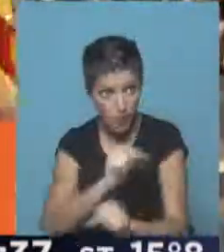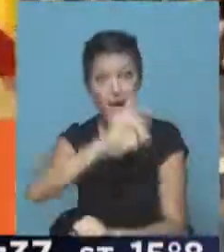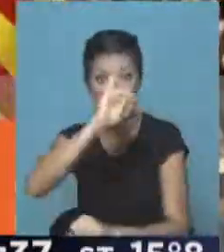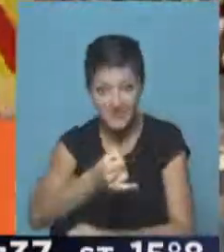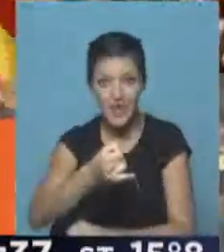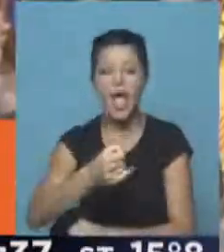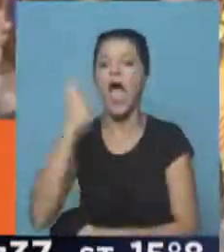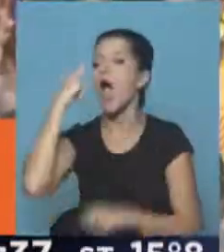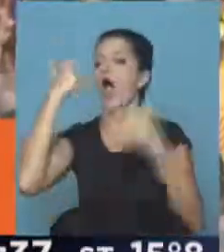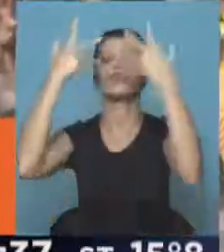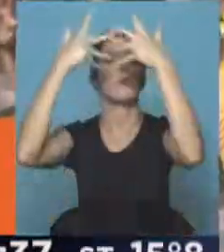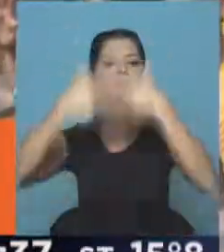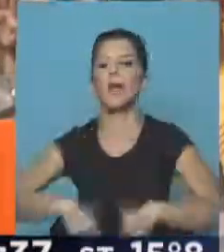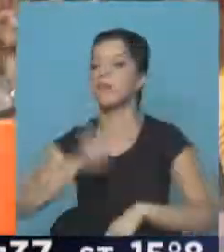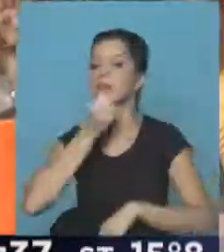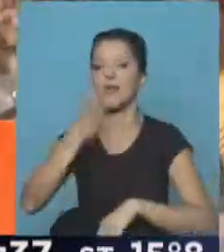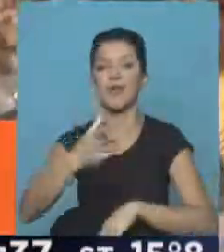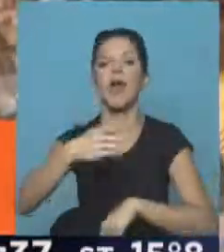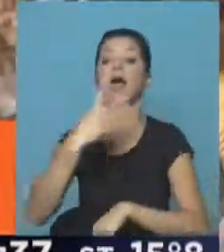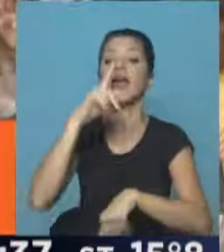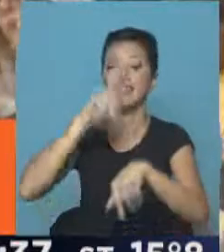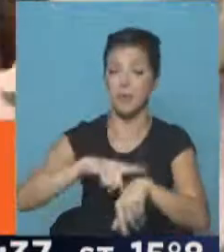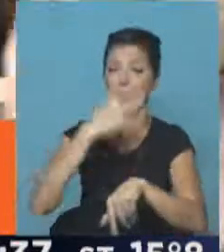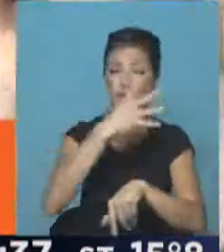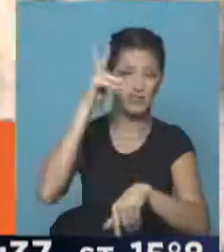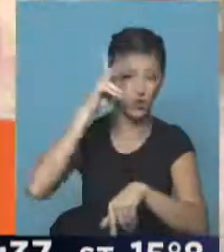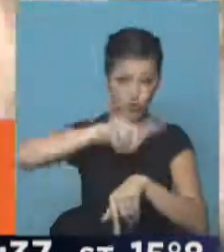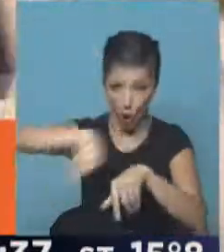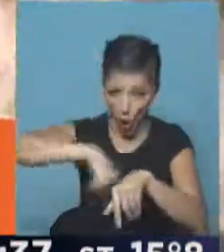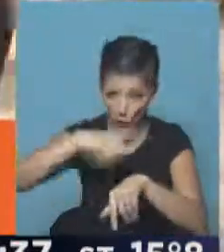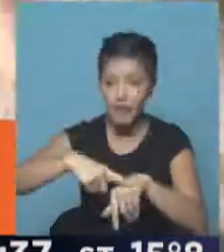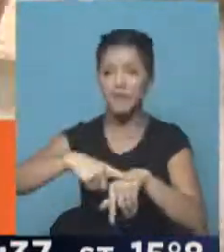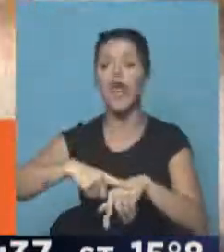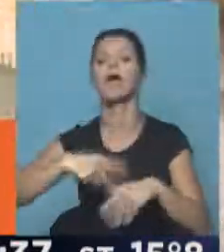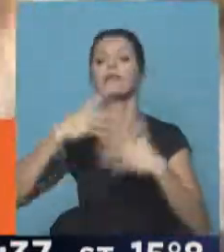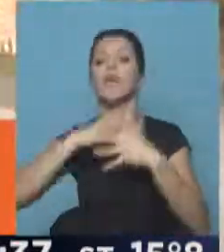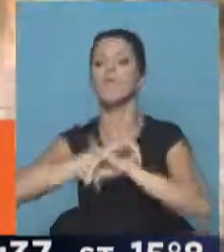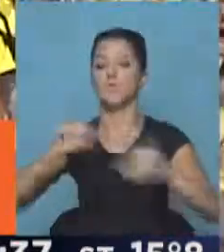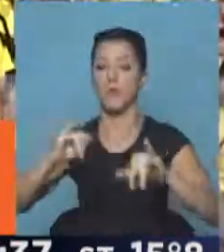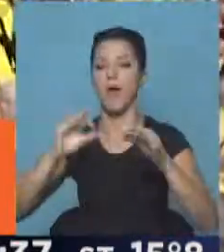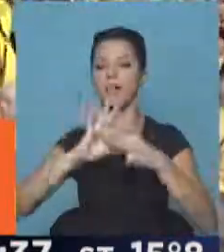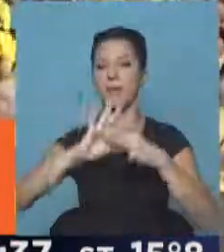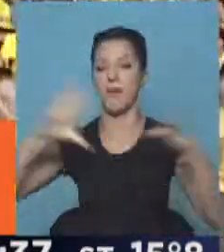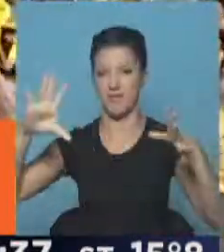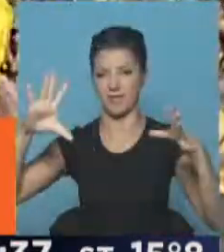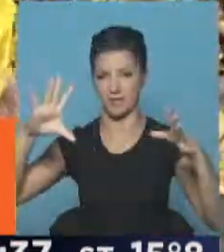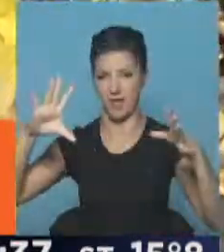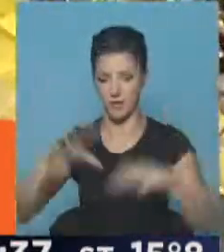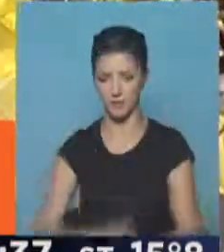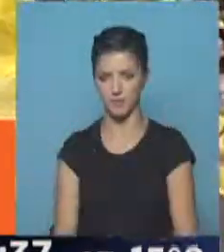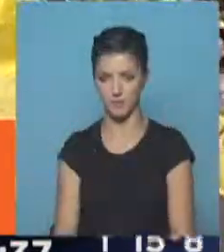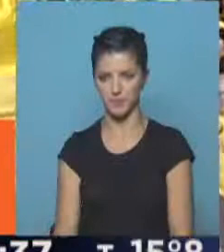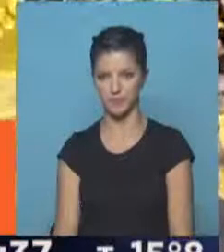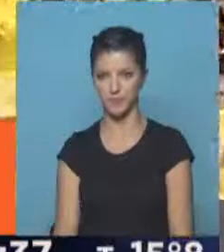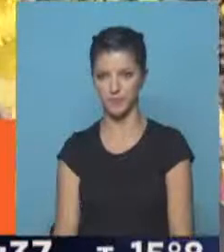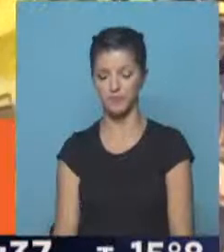declarará inmediatamente en un plazo de 48 horas posteriores al comicio justamente una ciudad o un país independiente. El